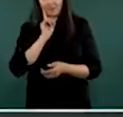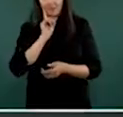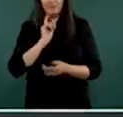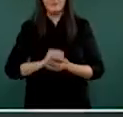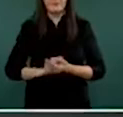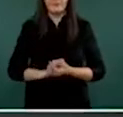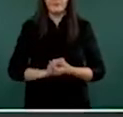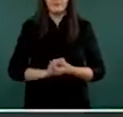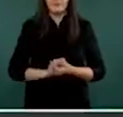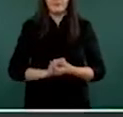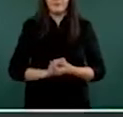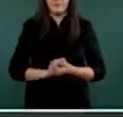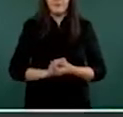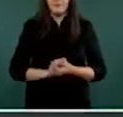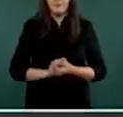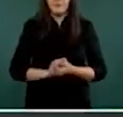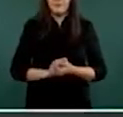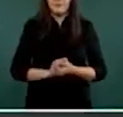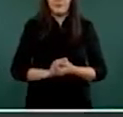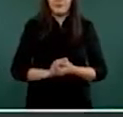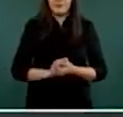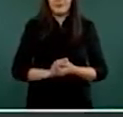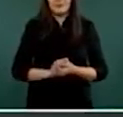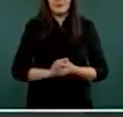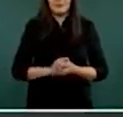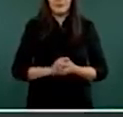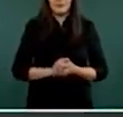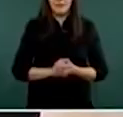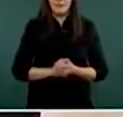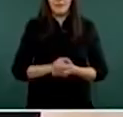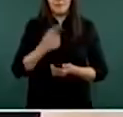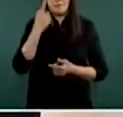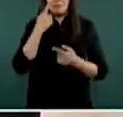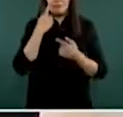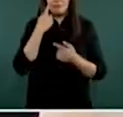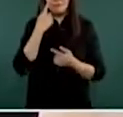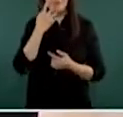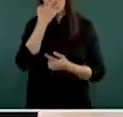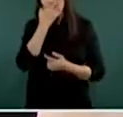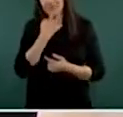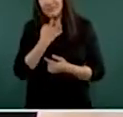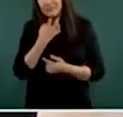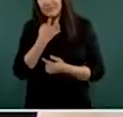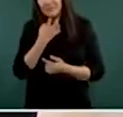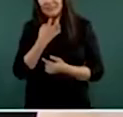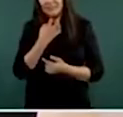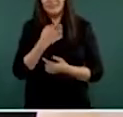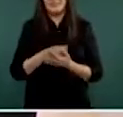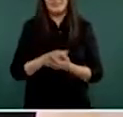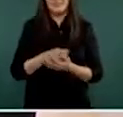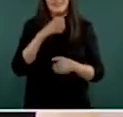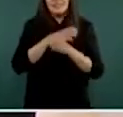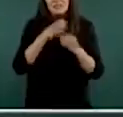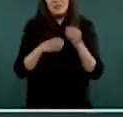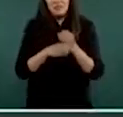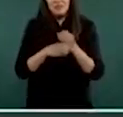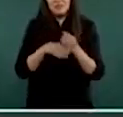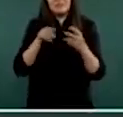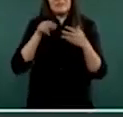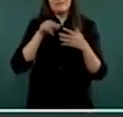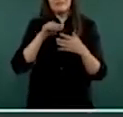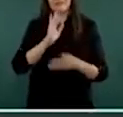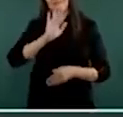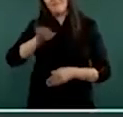señoras, de ese lamentable hecho que fue la pérdida de vidas de